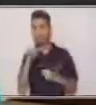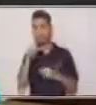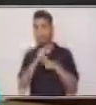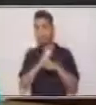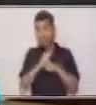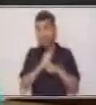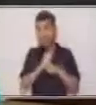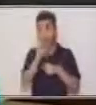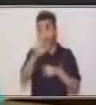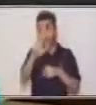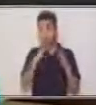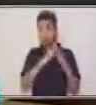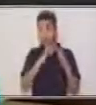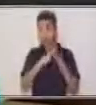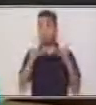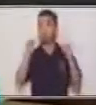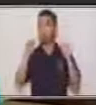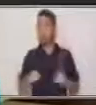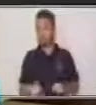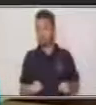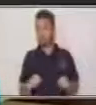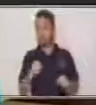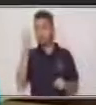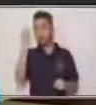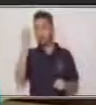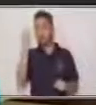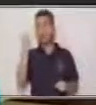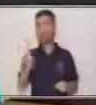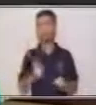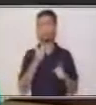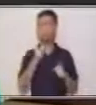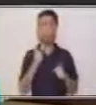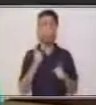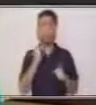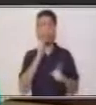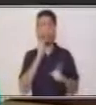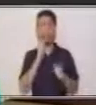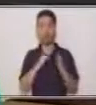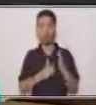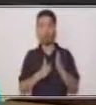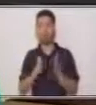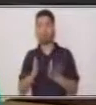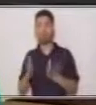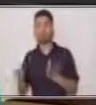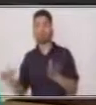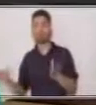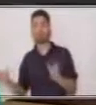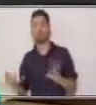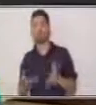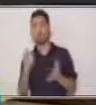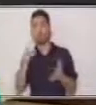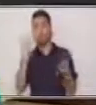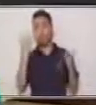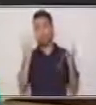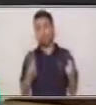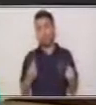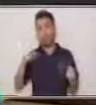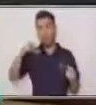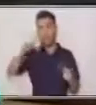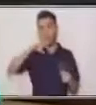practicando en casa vas a poder entender mucho mejor el procedimiento del cálculo del